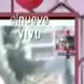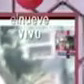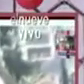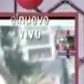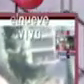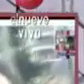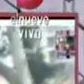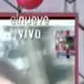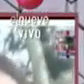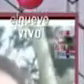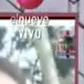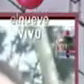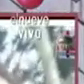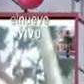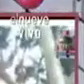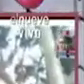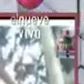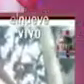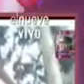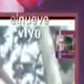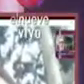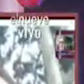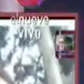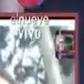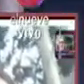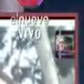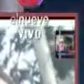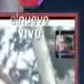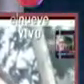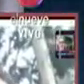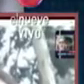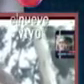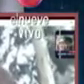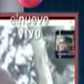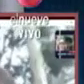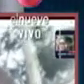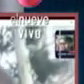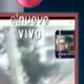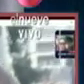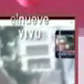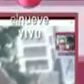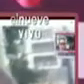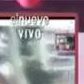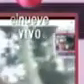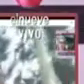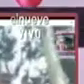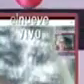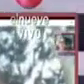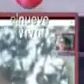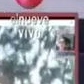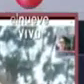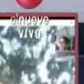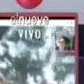de la Salud hoy Nelson Teich, está en Manaus.